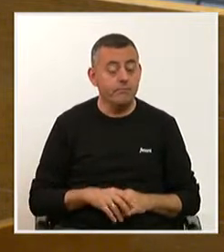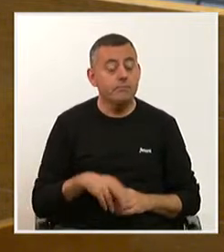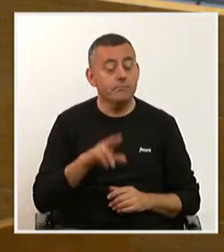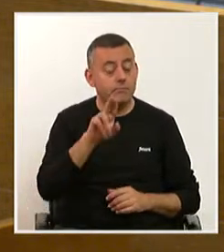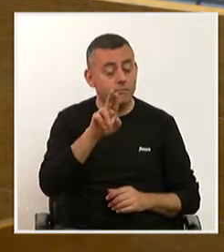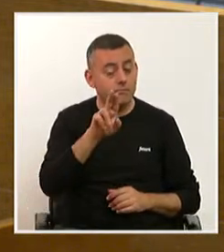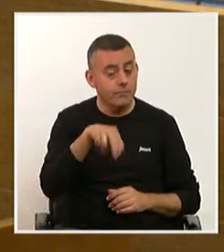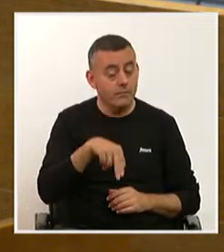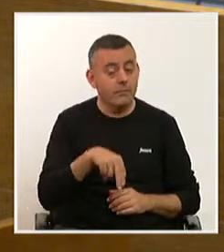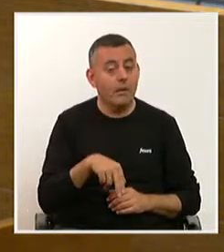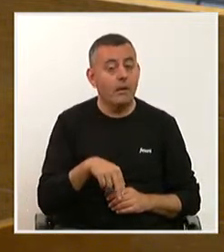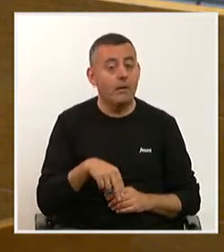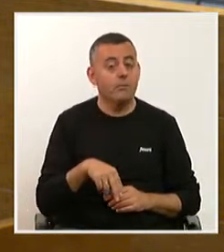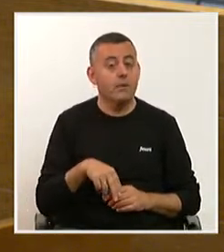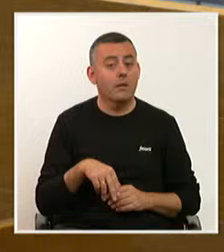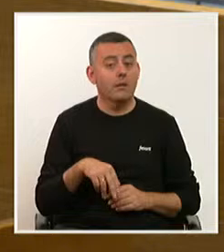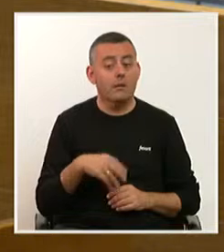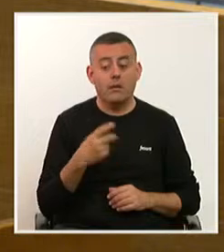miren